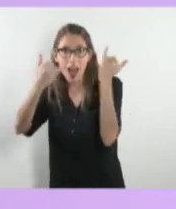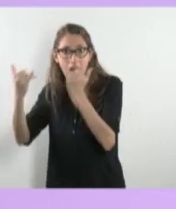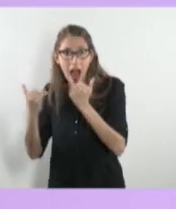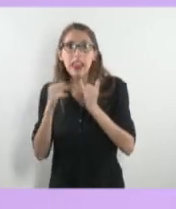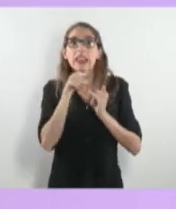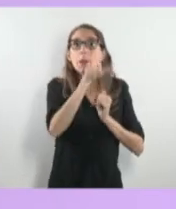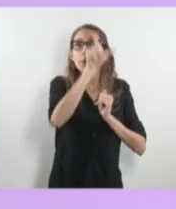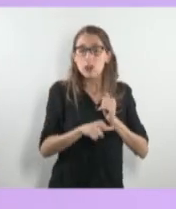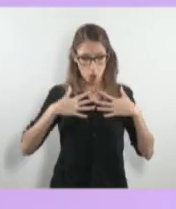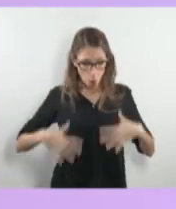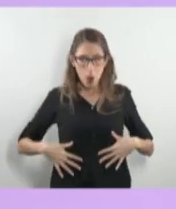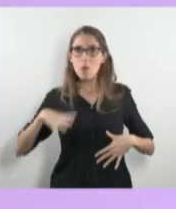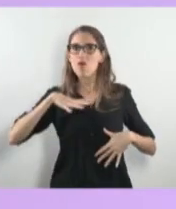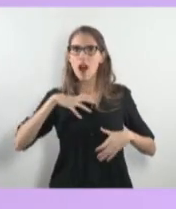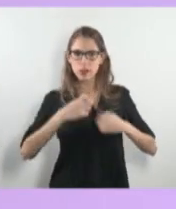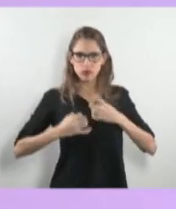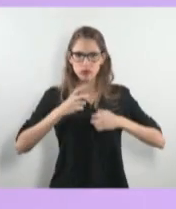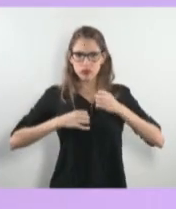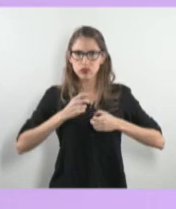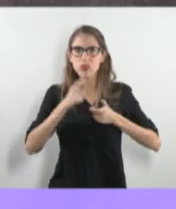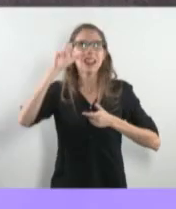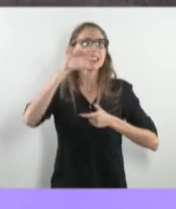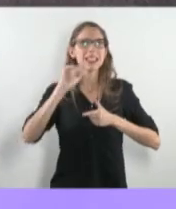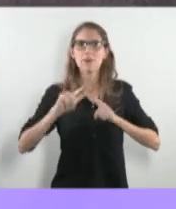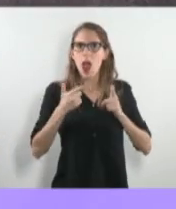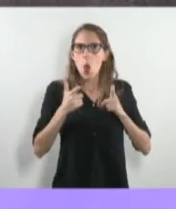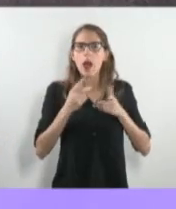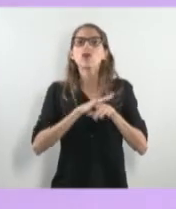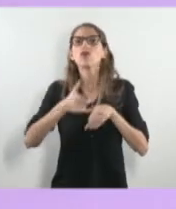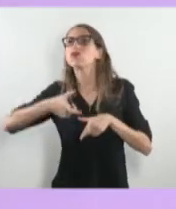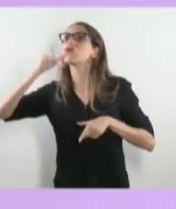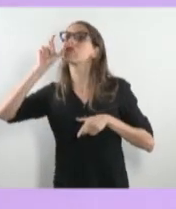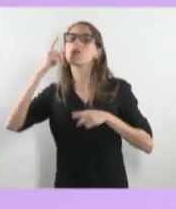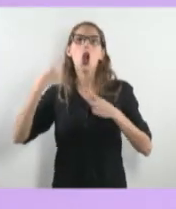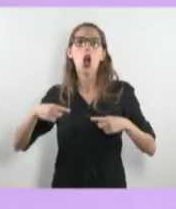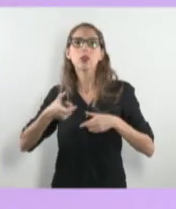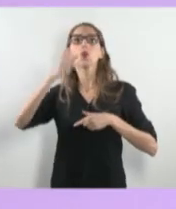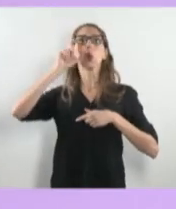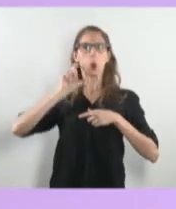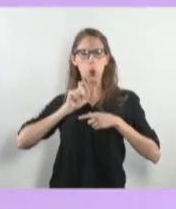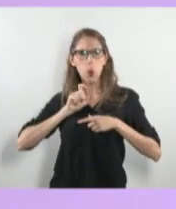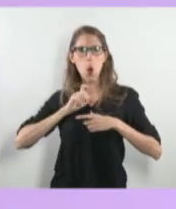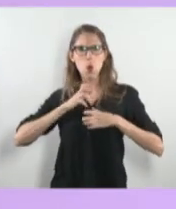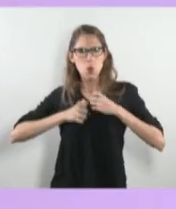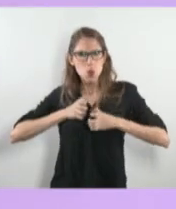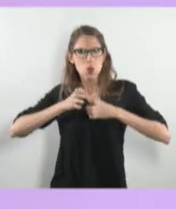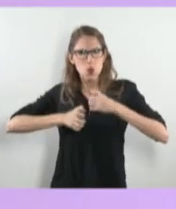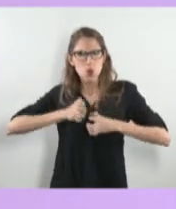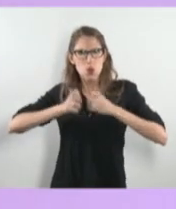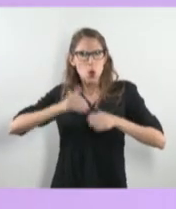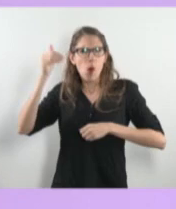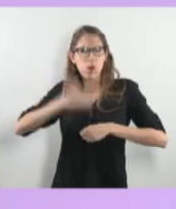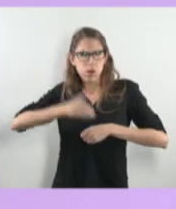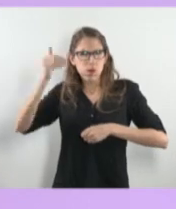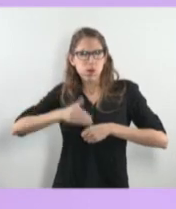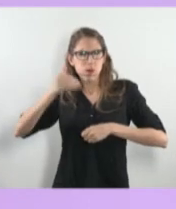enzima y entonces no pueden degradar este azúcar particularmente de la leche y por ende se les recomienda que no lo consuman porque si no es una